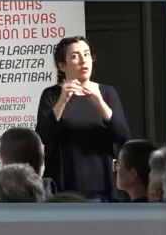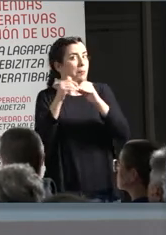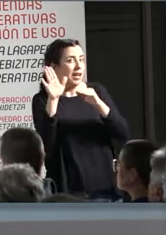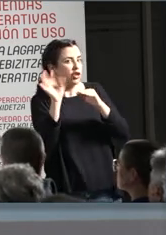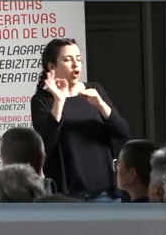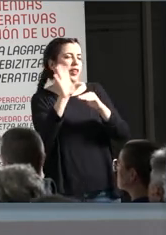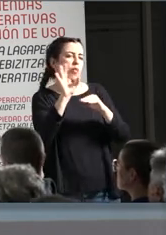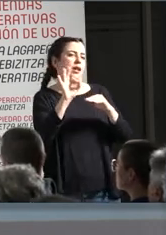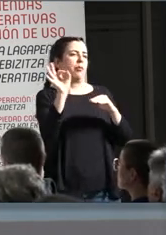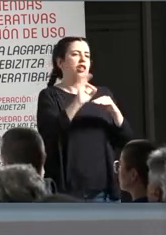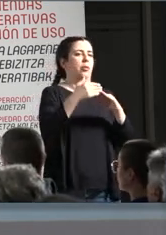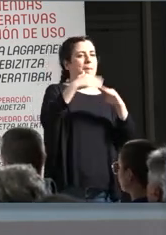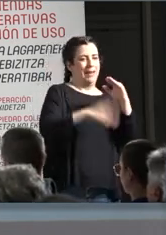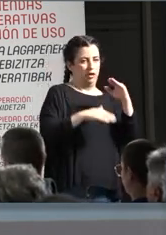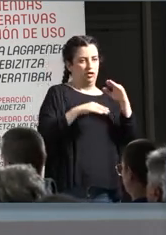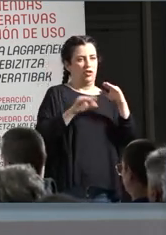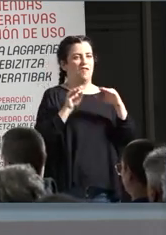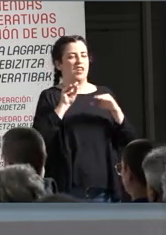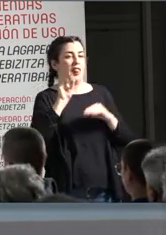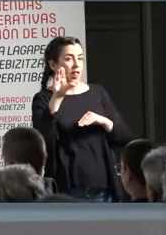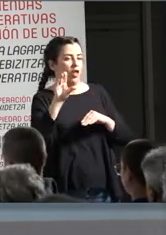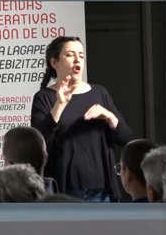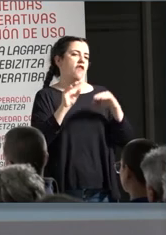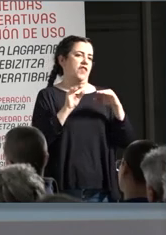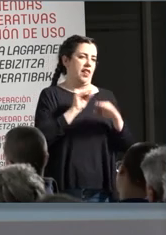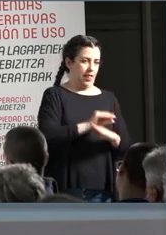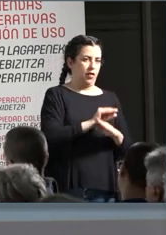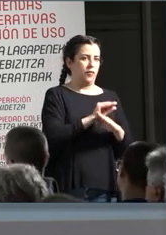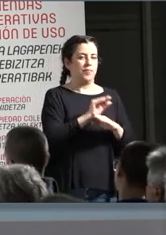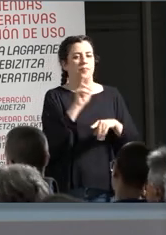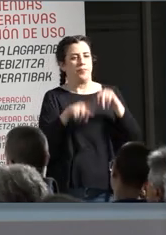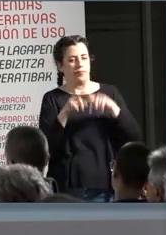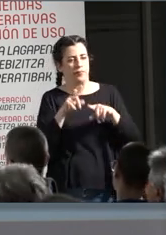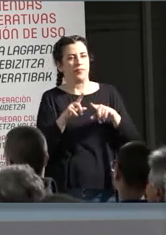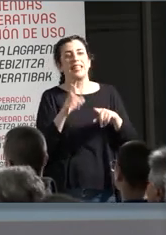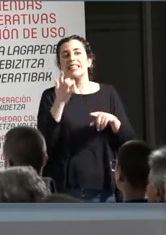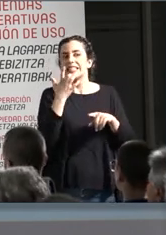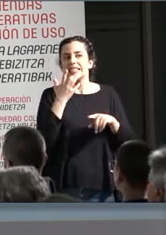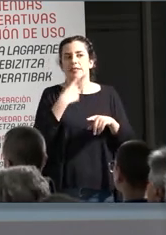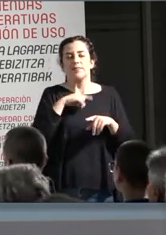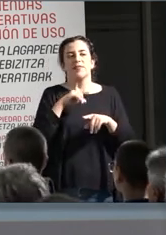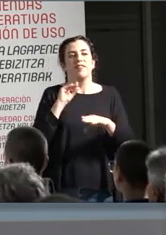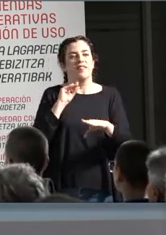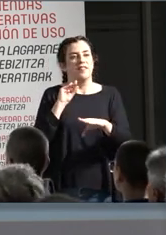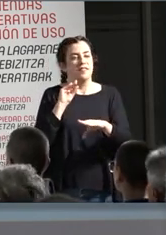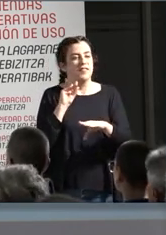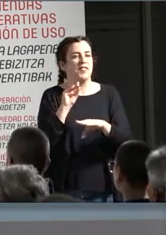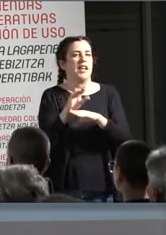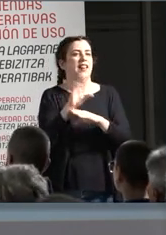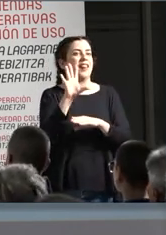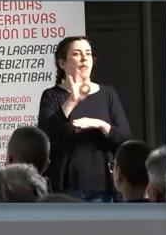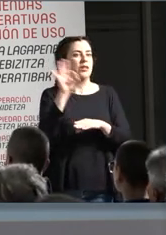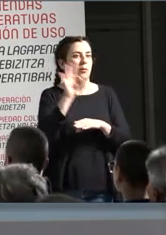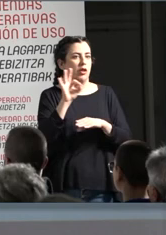50% del proyecto. Si financiamos menos del 50% del proyecto, no vamos a solicitar el aval de los